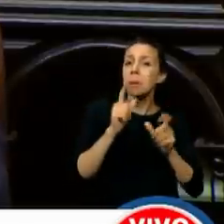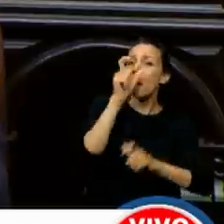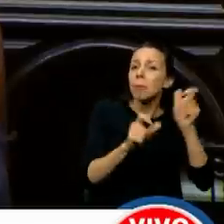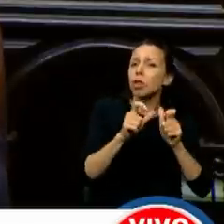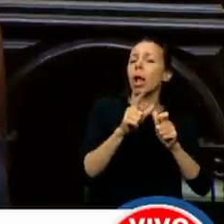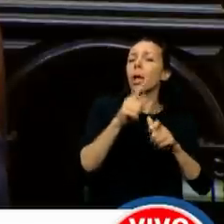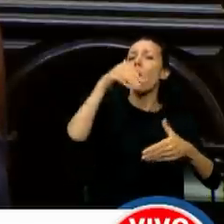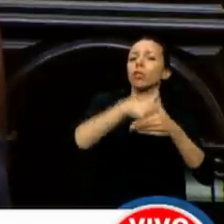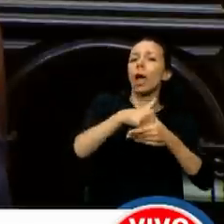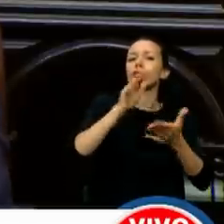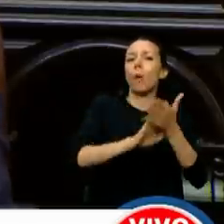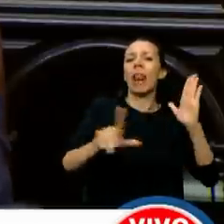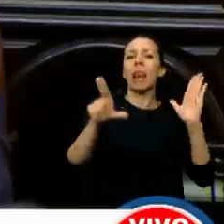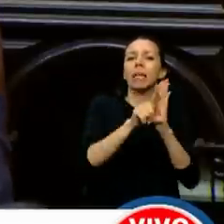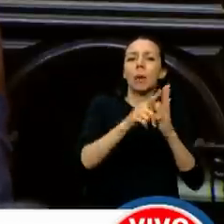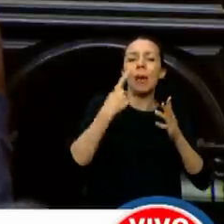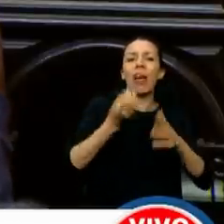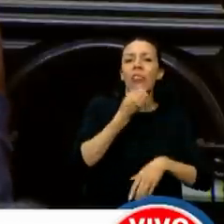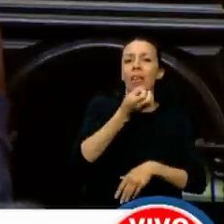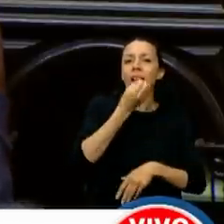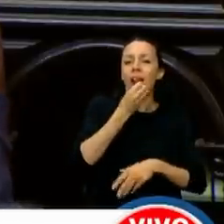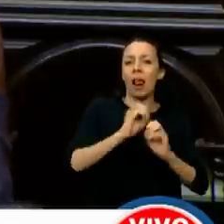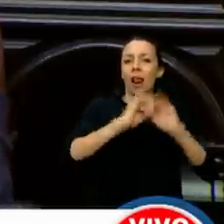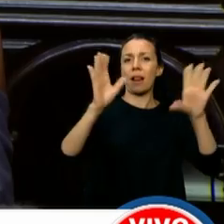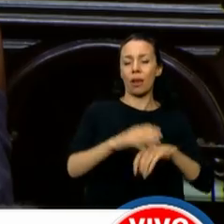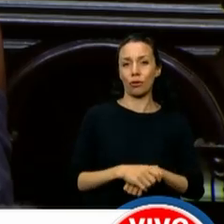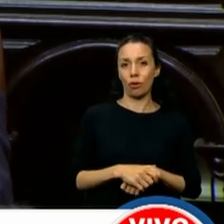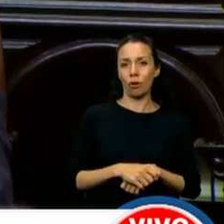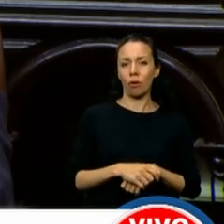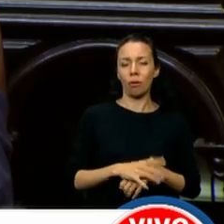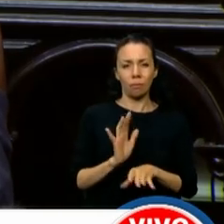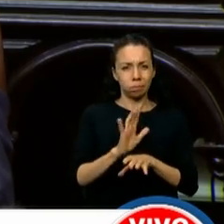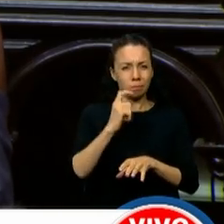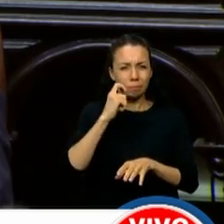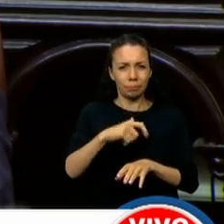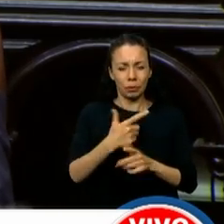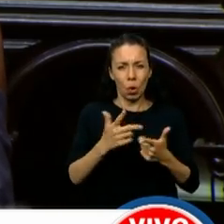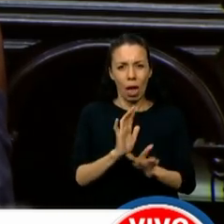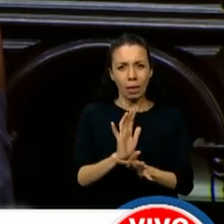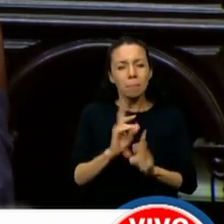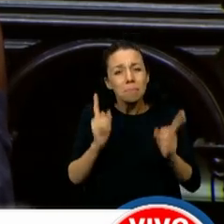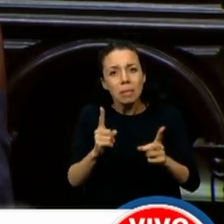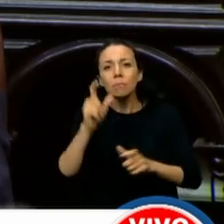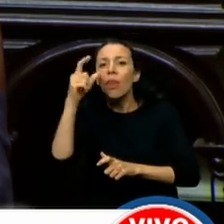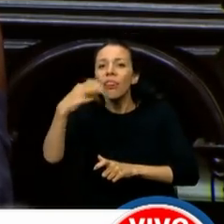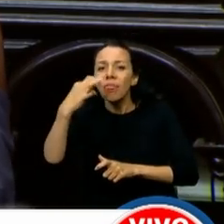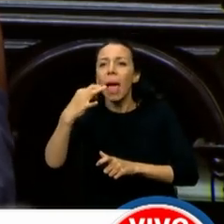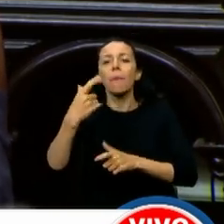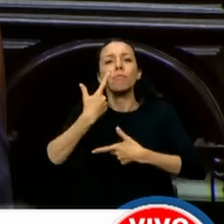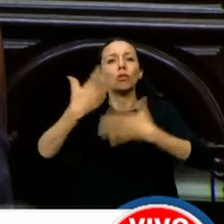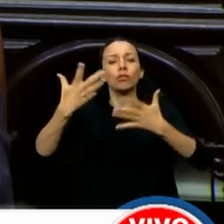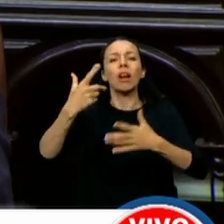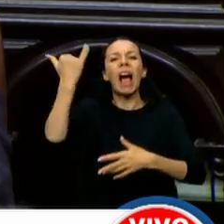leyes de blanqueo sin pudor entre otras cosas para blanquear la fortuna que tenían en el exterior el